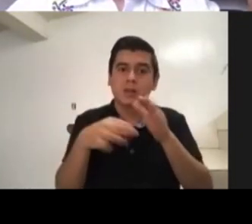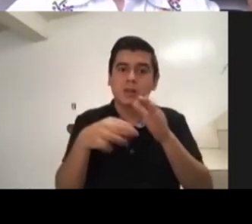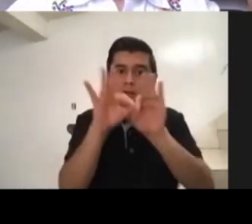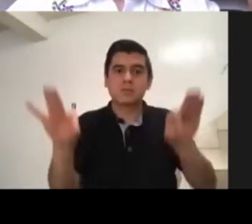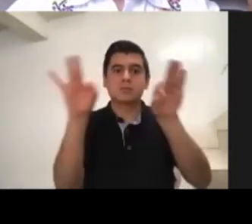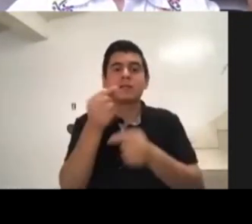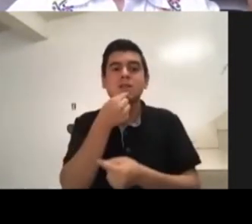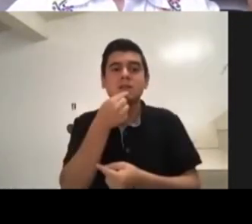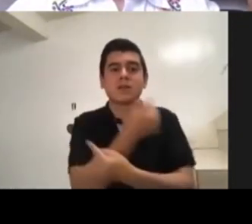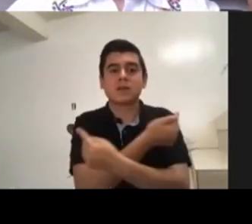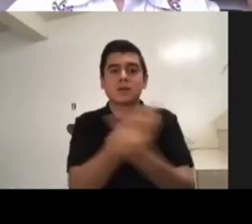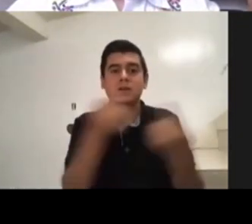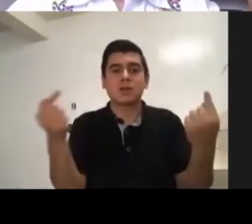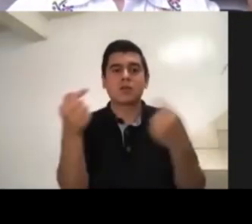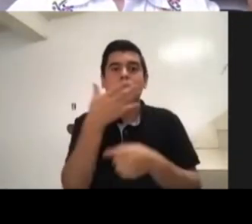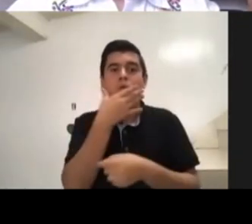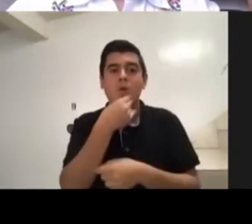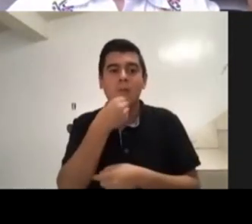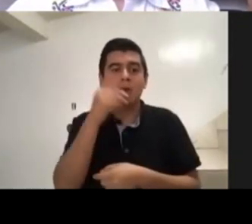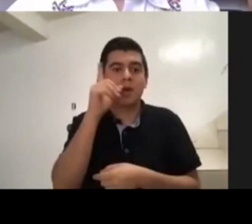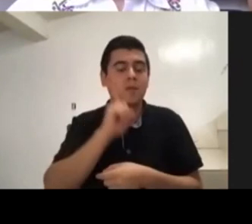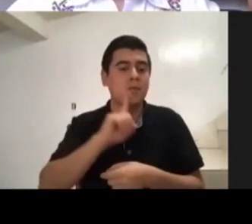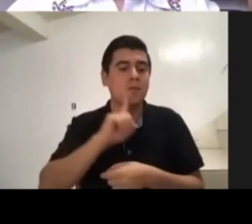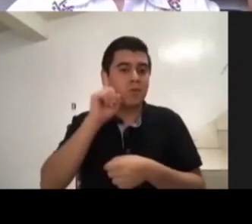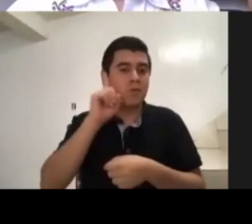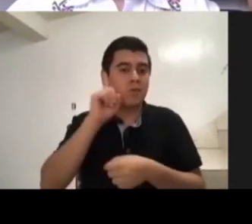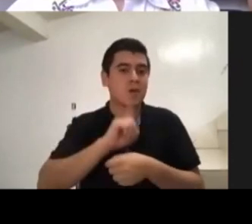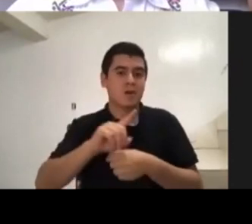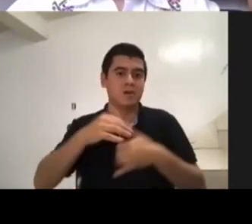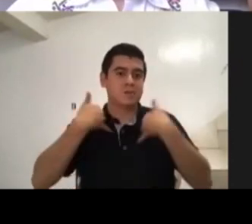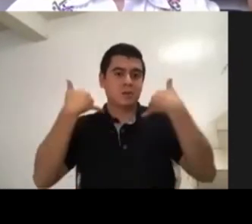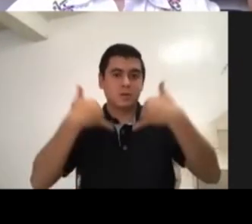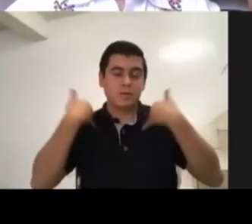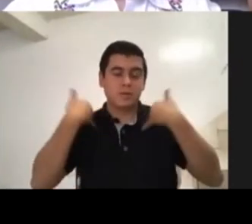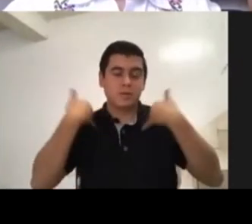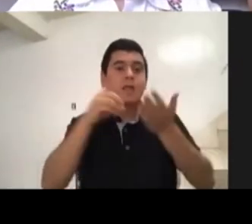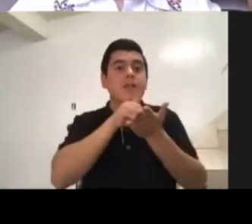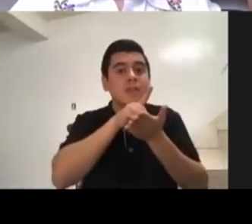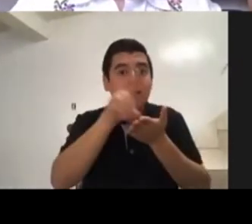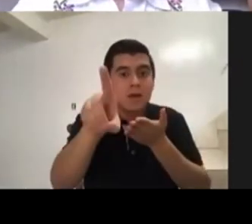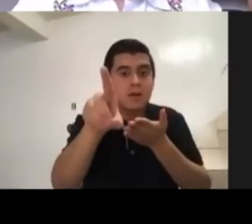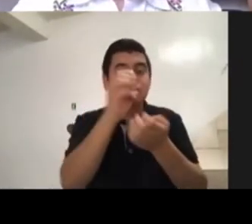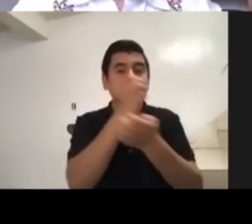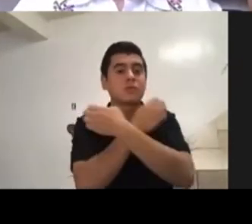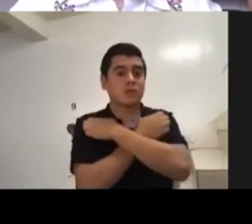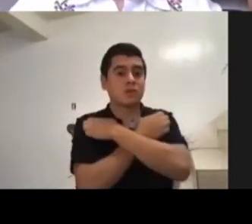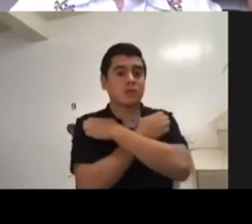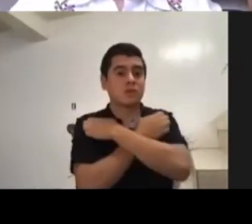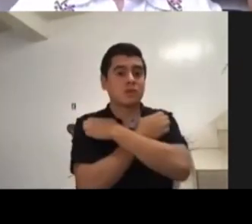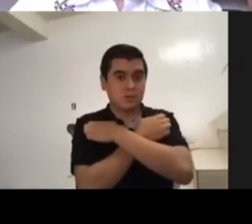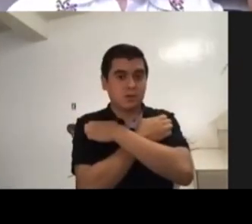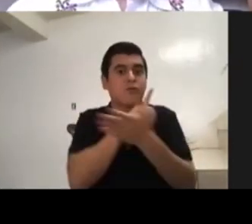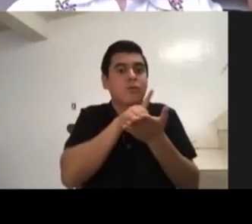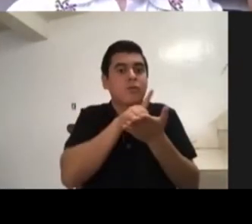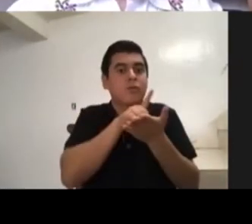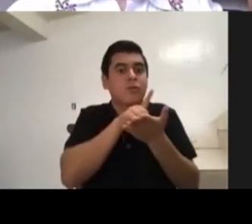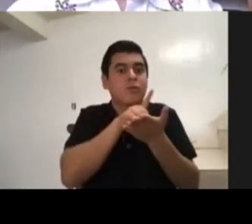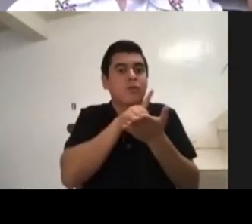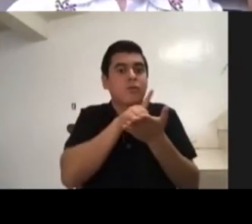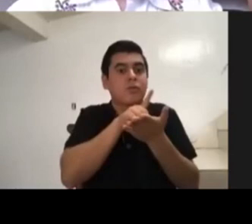y adolescentes, su derecho. Un derecho que les hemos garantizado.